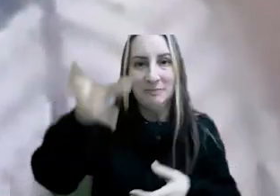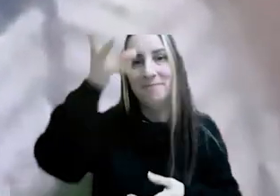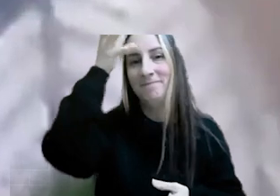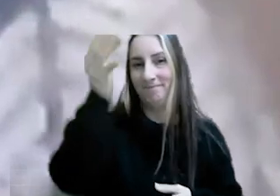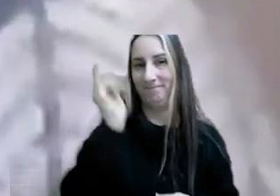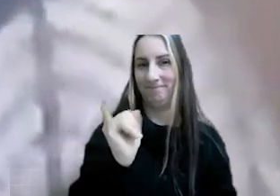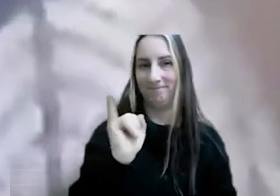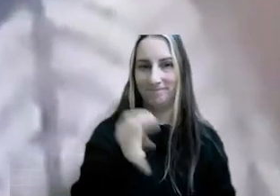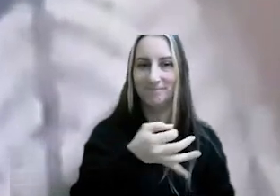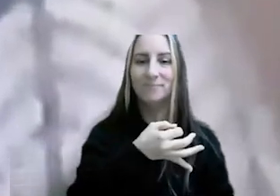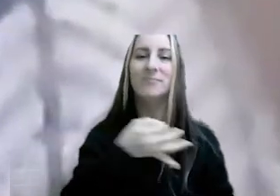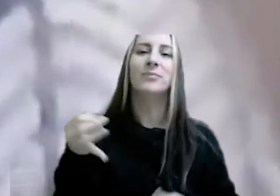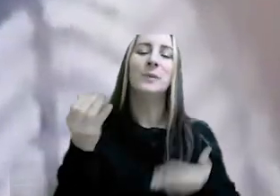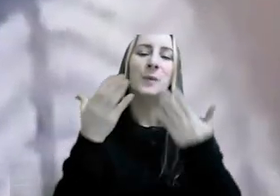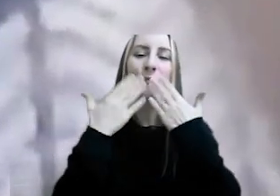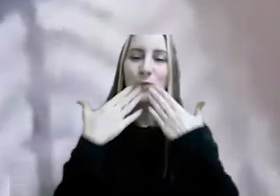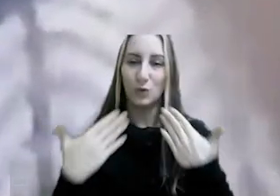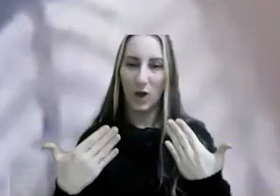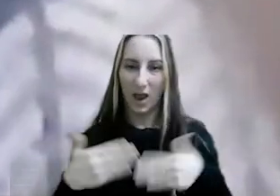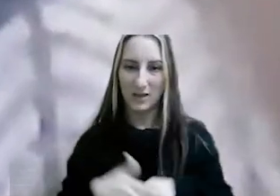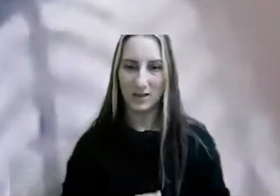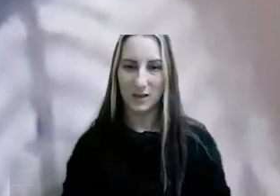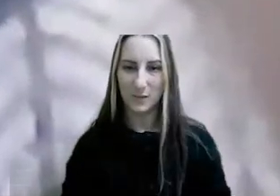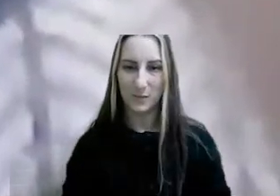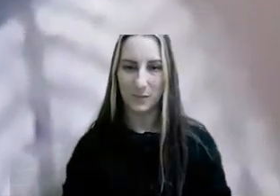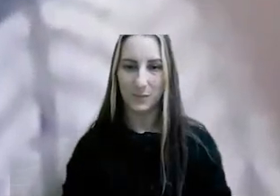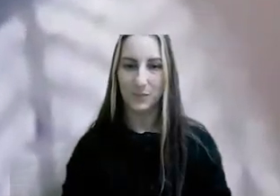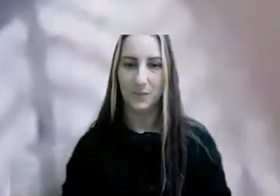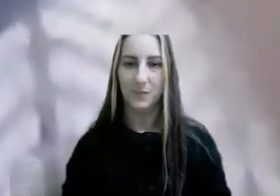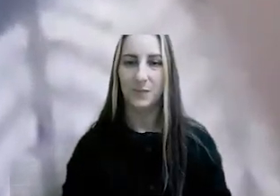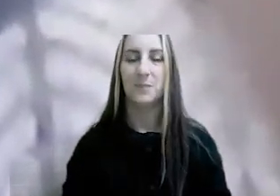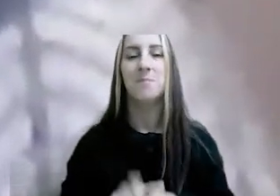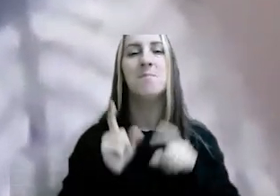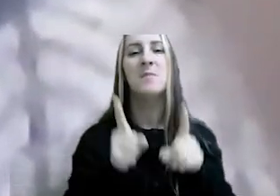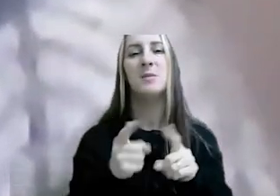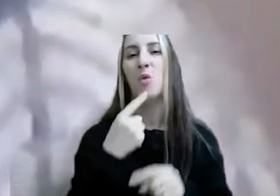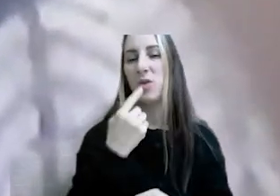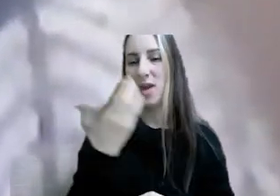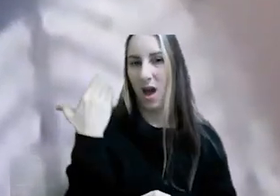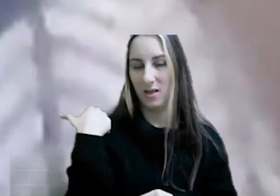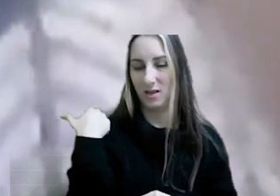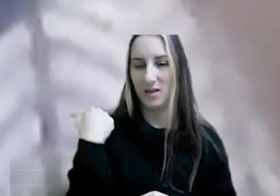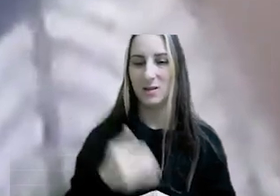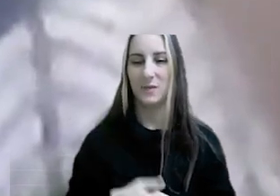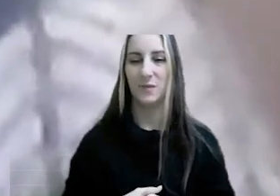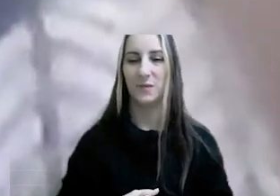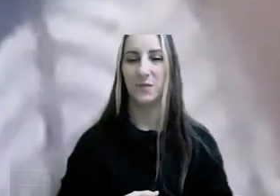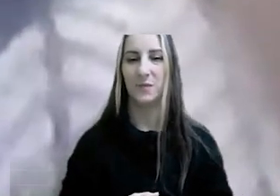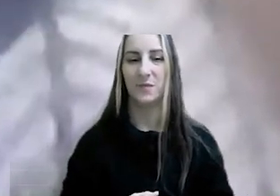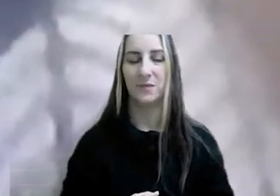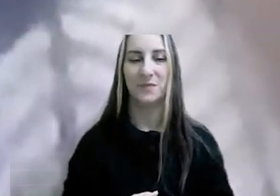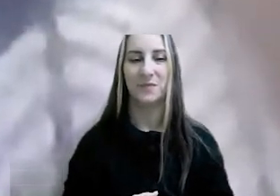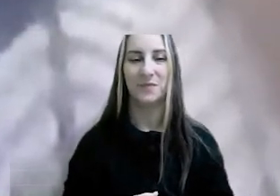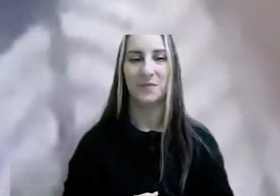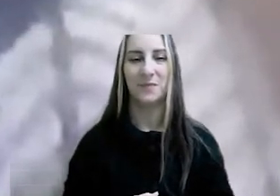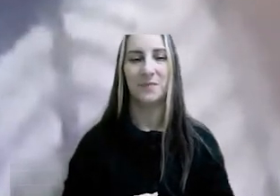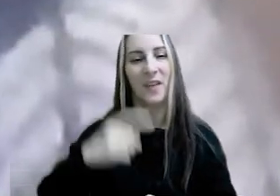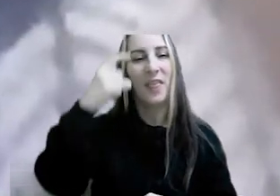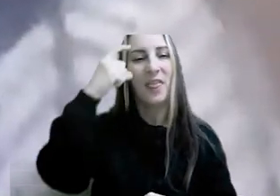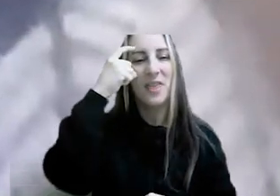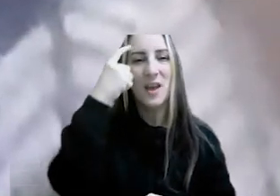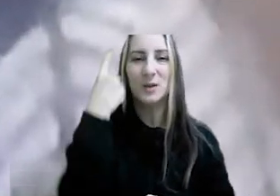muchísimas gracias y bueno, vamos a hacer así entonces, como comenté al principio, vamos a a dejarnos 10